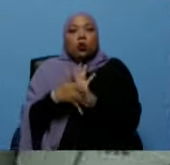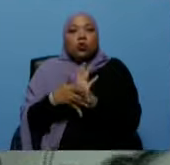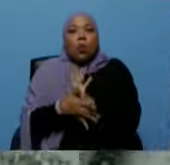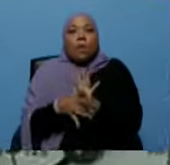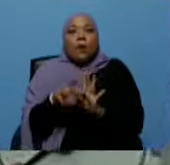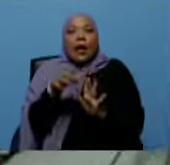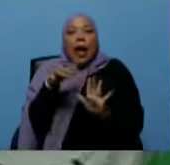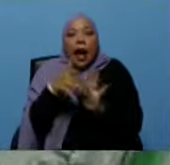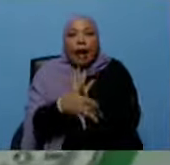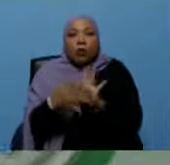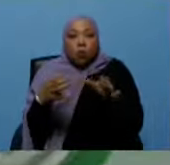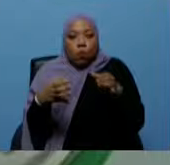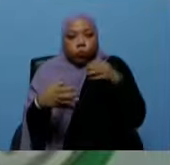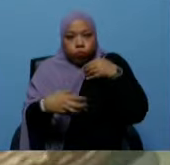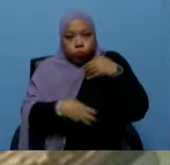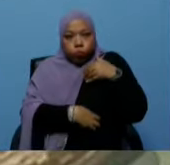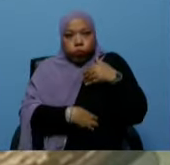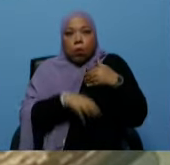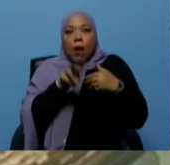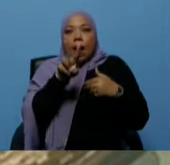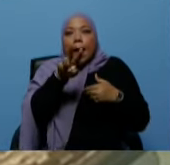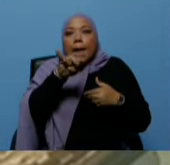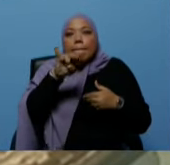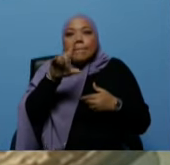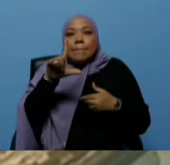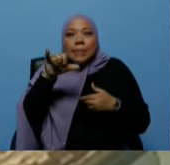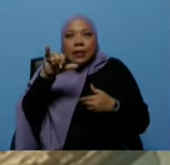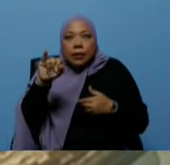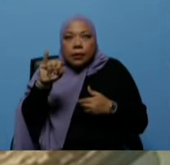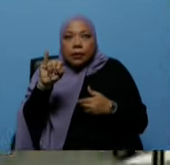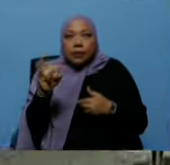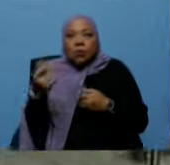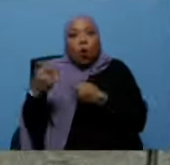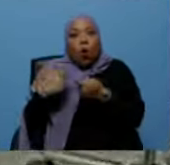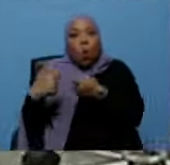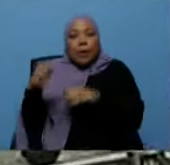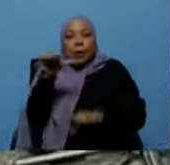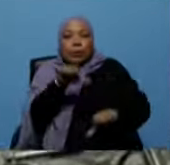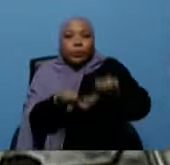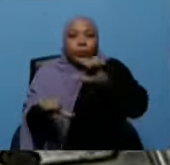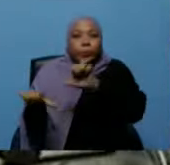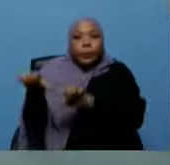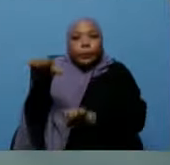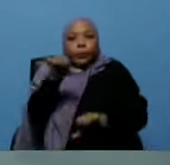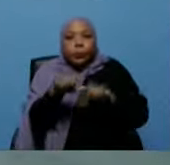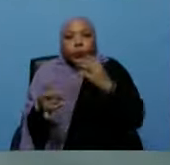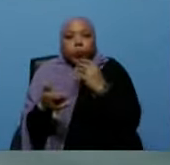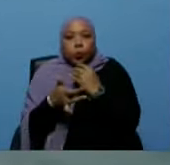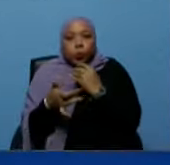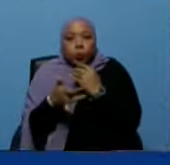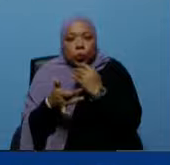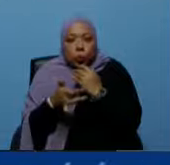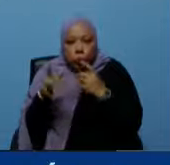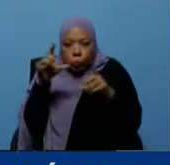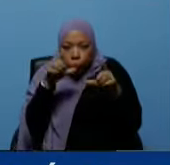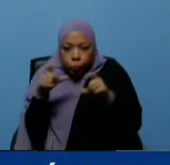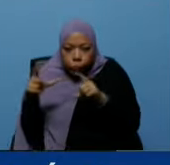con procedimientos solo endoscópicos o con procedimientos combinados de laparoscopia y